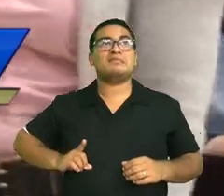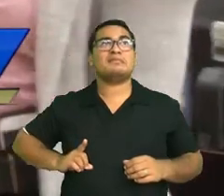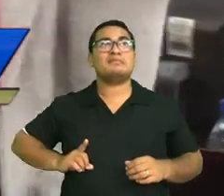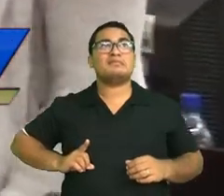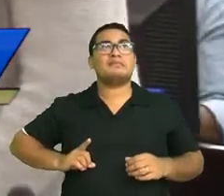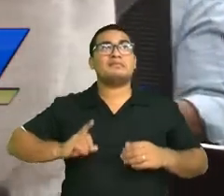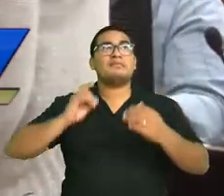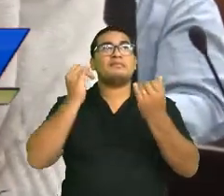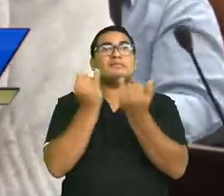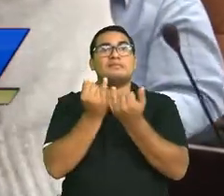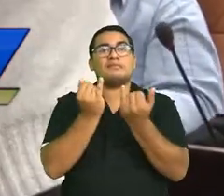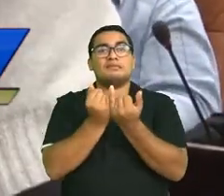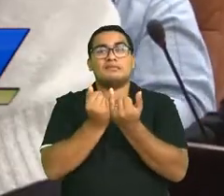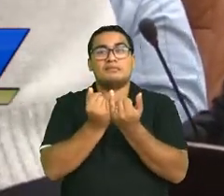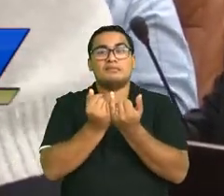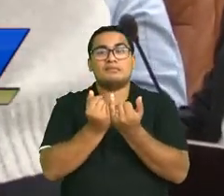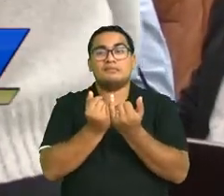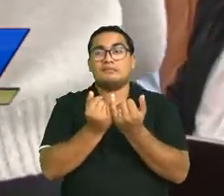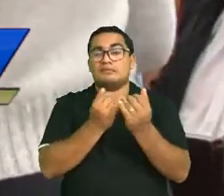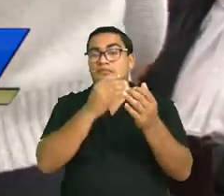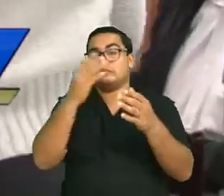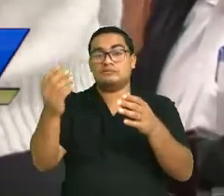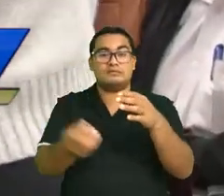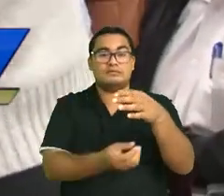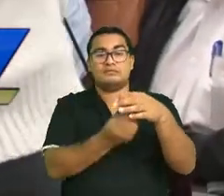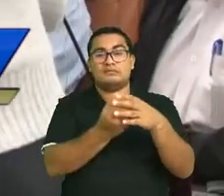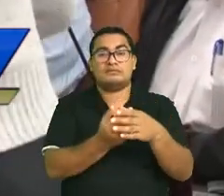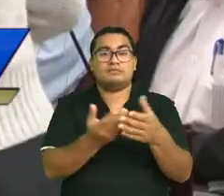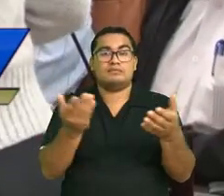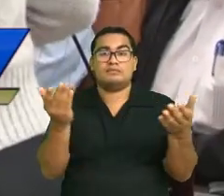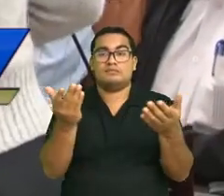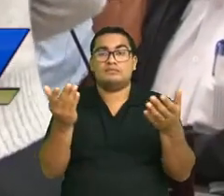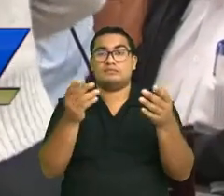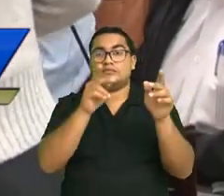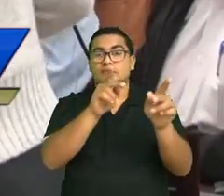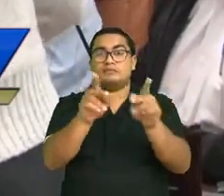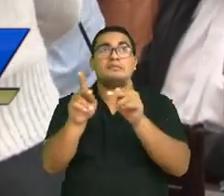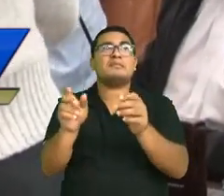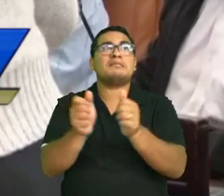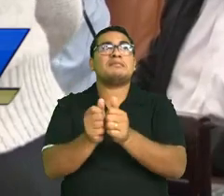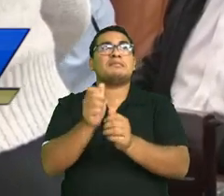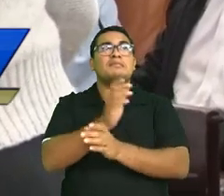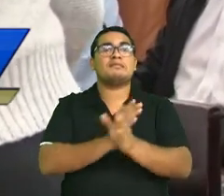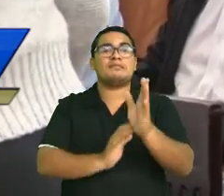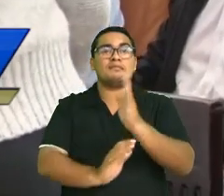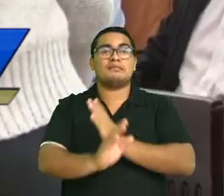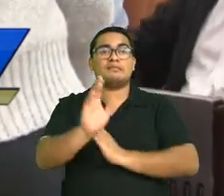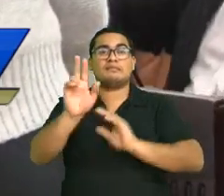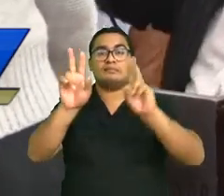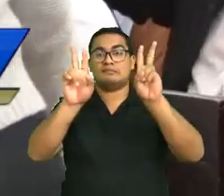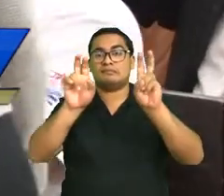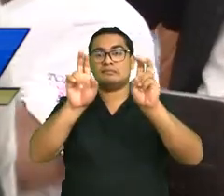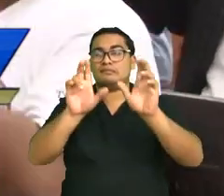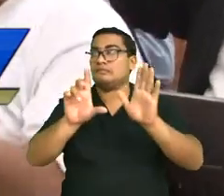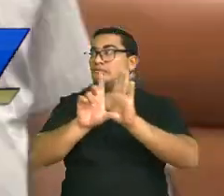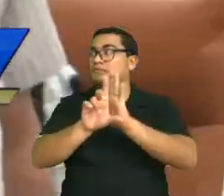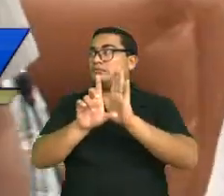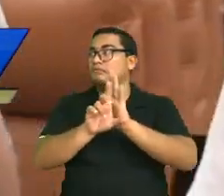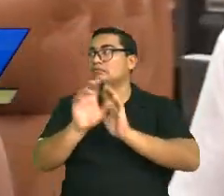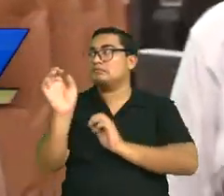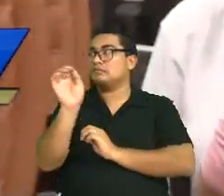esa es parte de la inclusión, cómo desde en materia jurídica, ¿verdad?, o política,